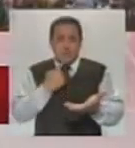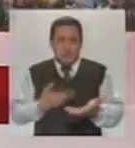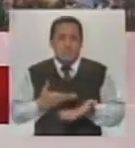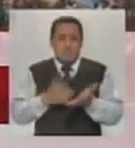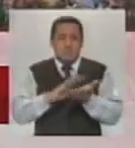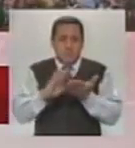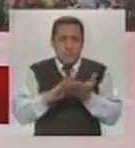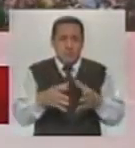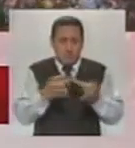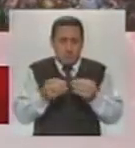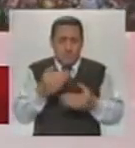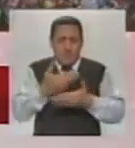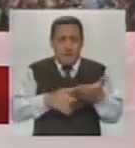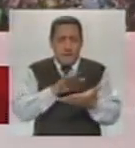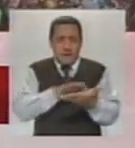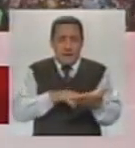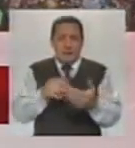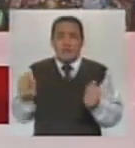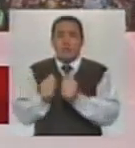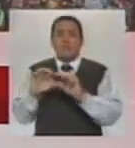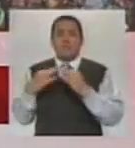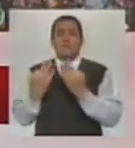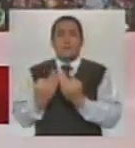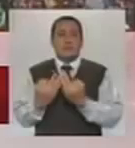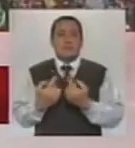indulto o de los familiares cercanos.